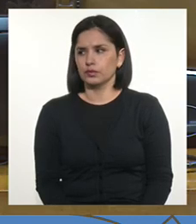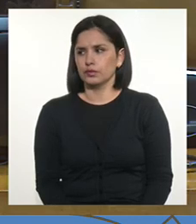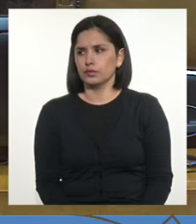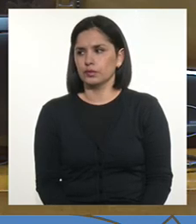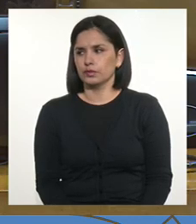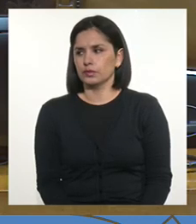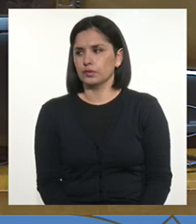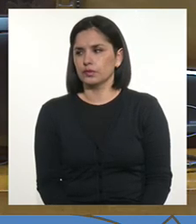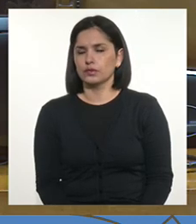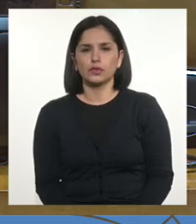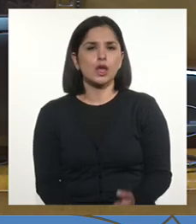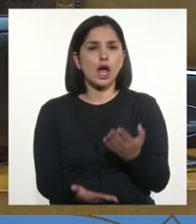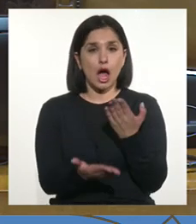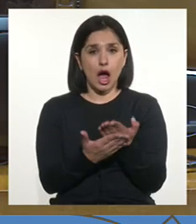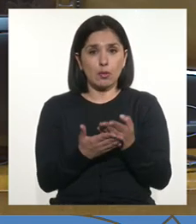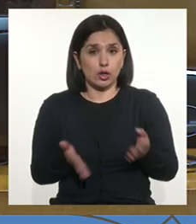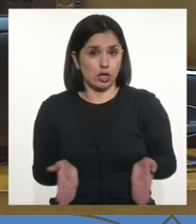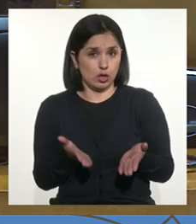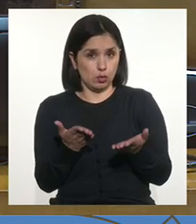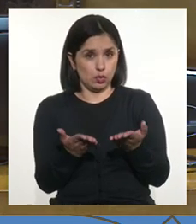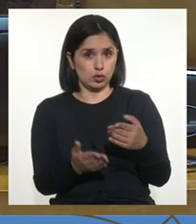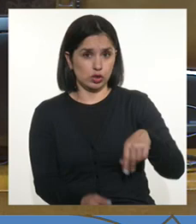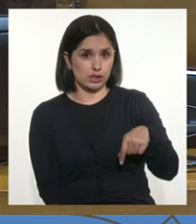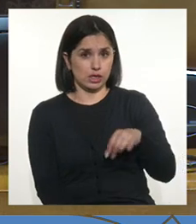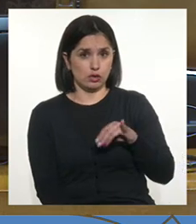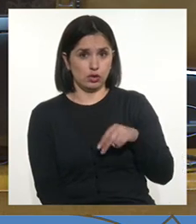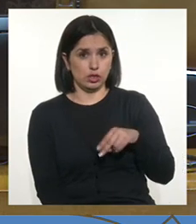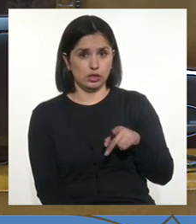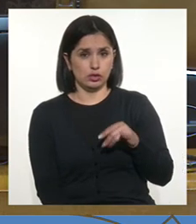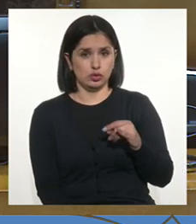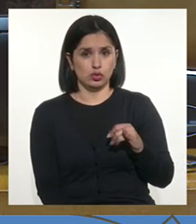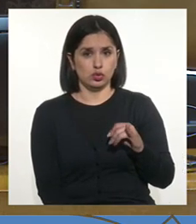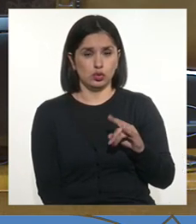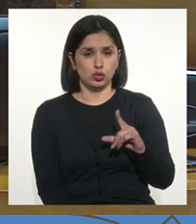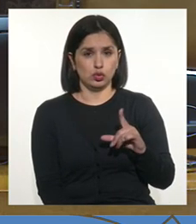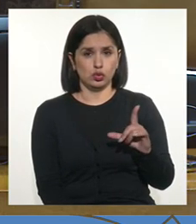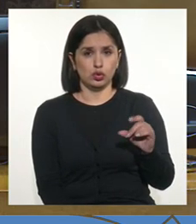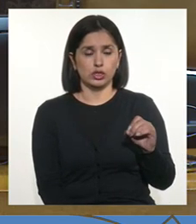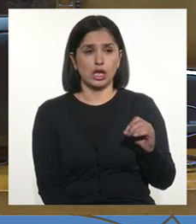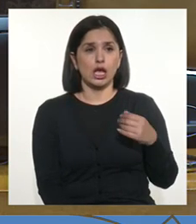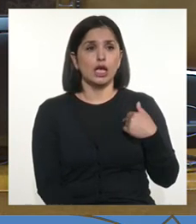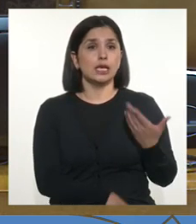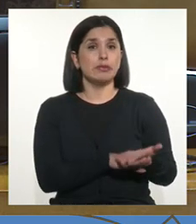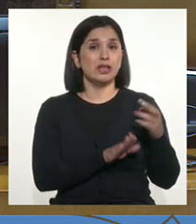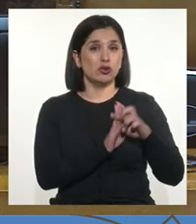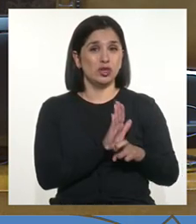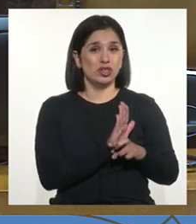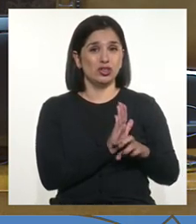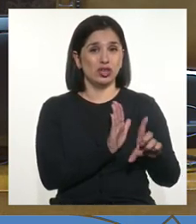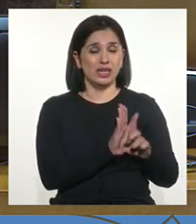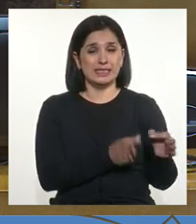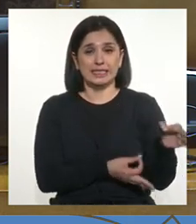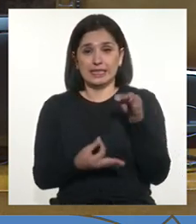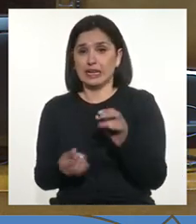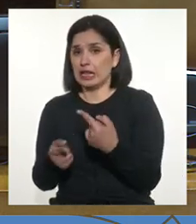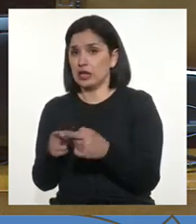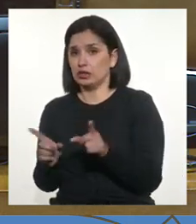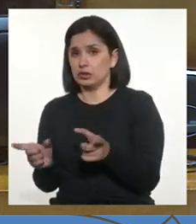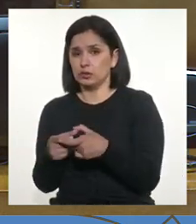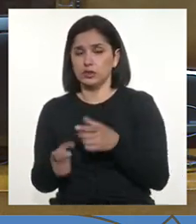y aprovechando el impulso del senado en el sur ya que está pidiendo que un proyecto de ley sea tras la otra comisión yo quería pedir que el boletín